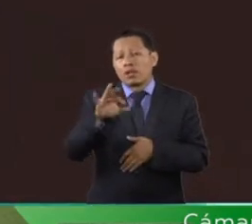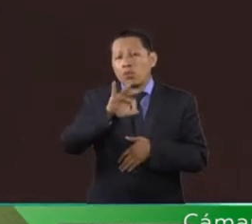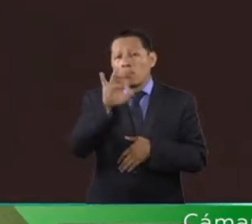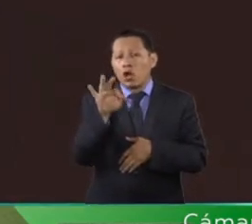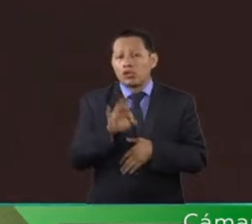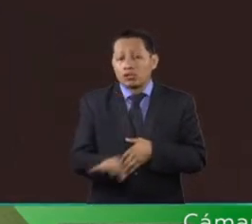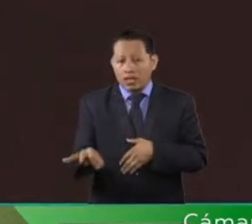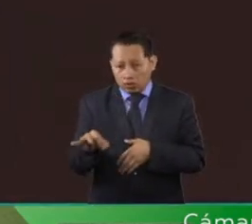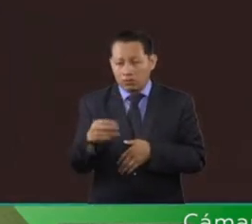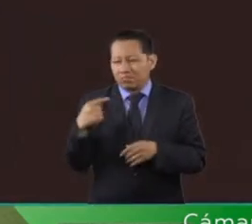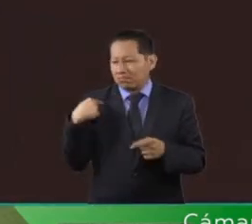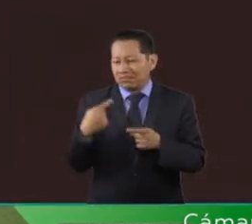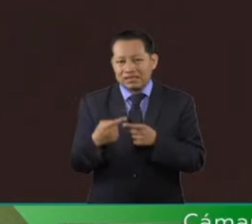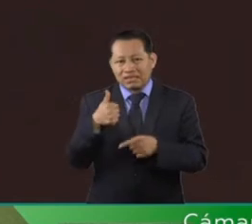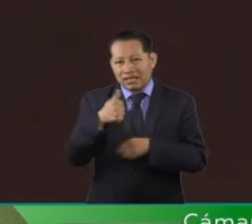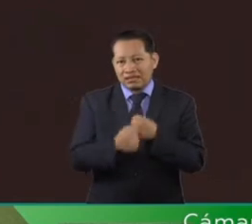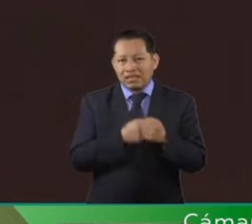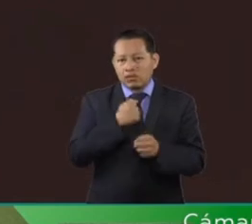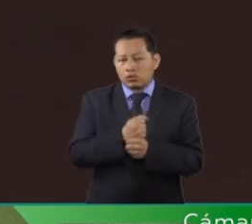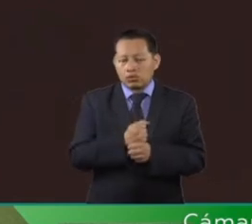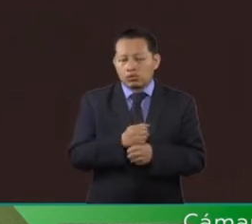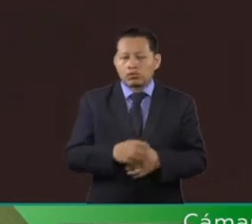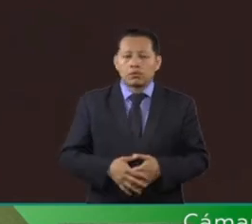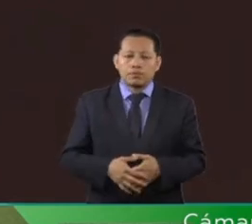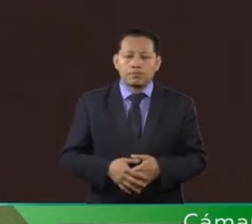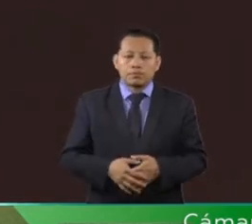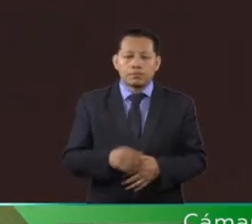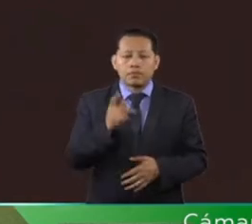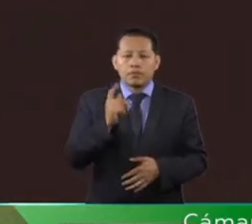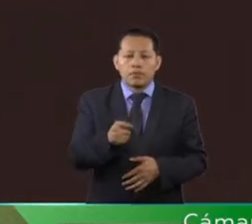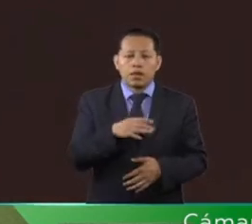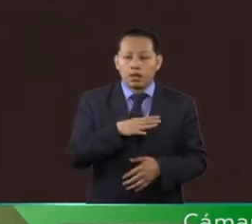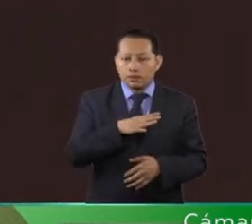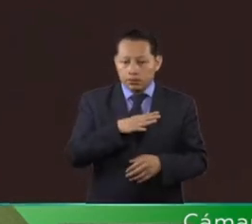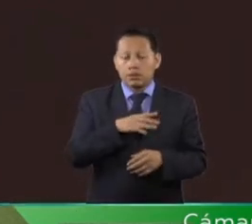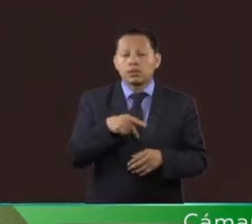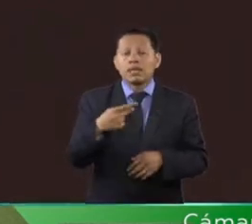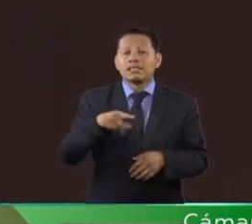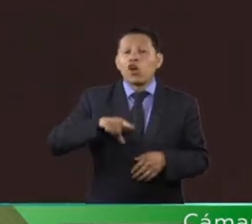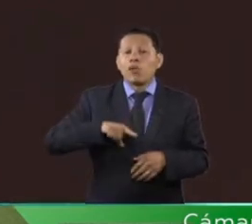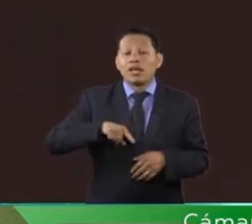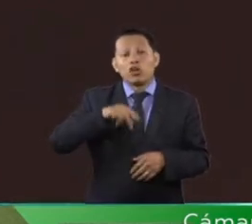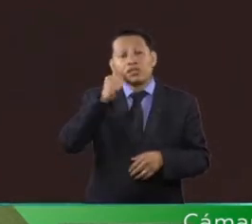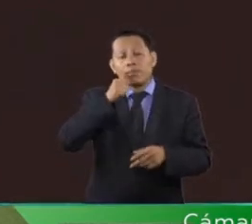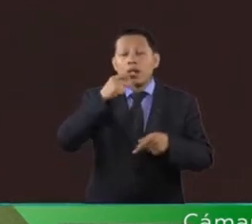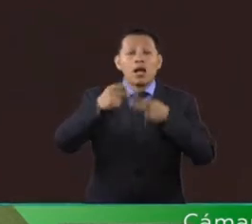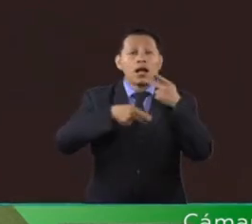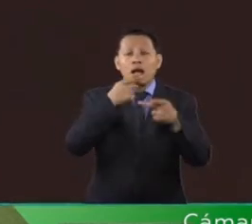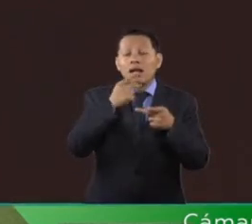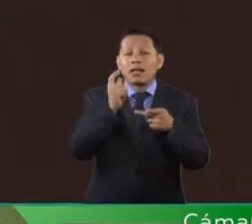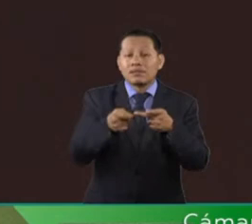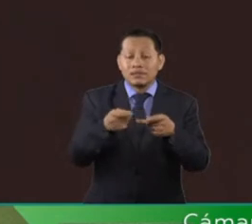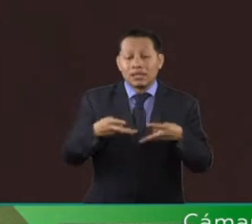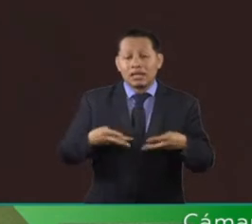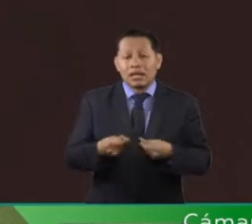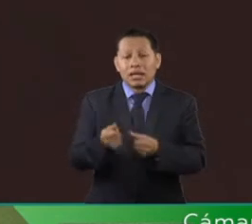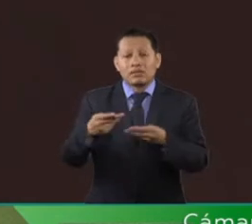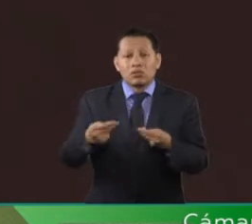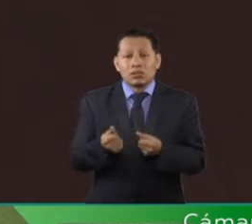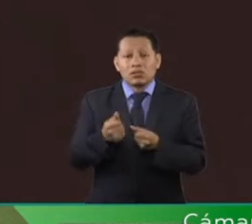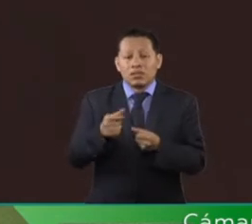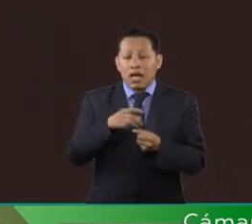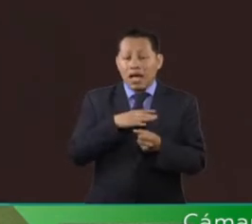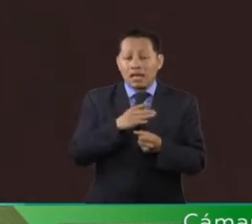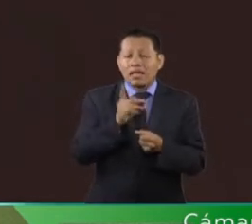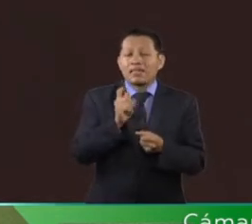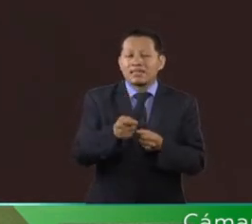32.94% en estos últimos 6 años. Una de las principales banderas de este gobierno ha sido el gasto público, la transferencia